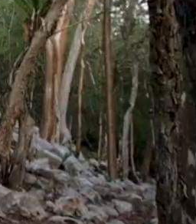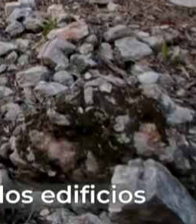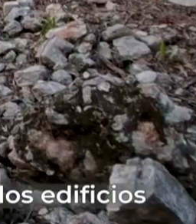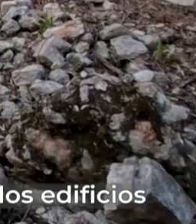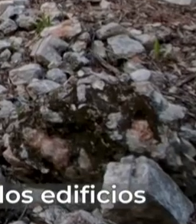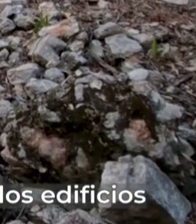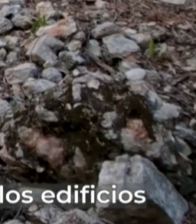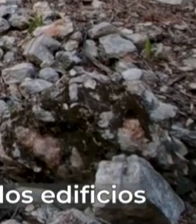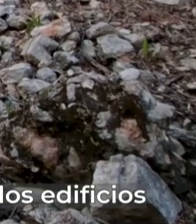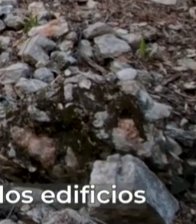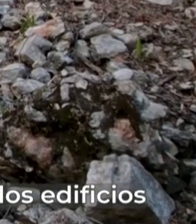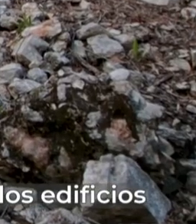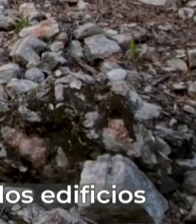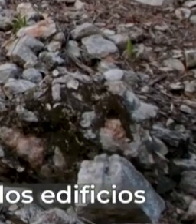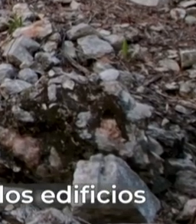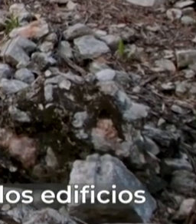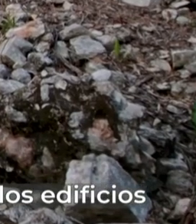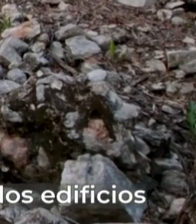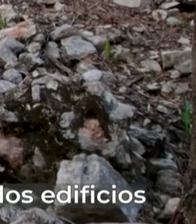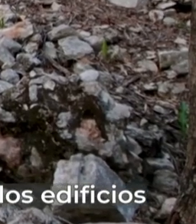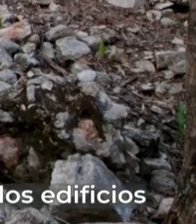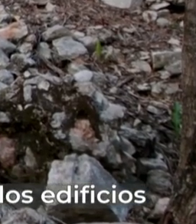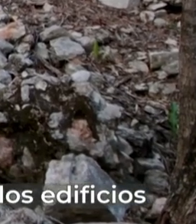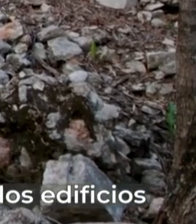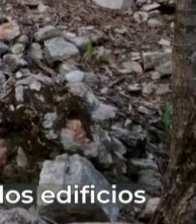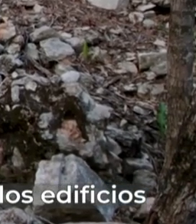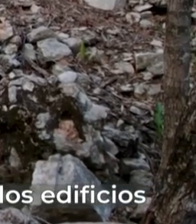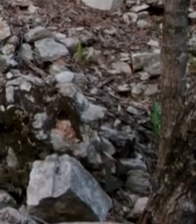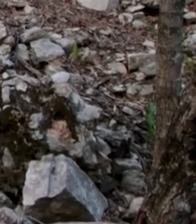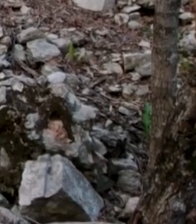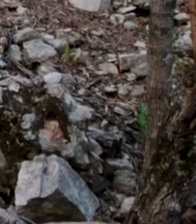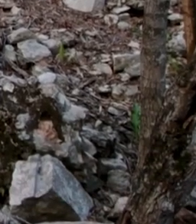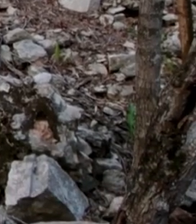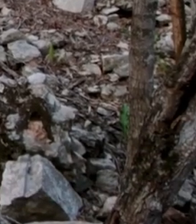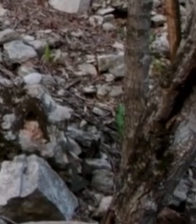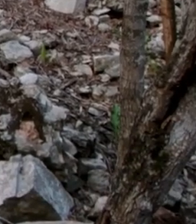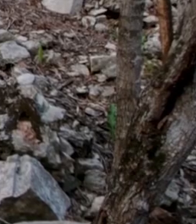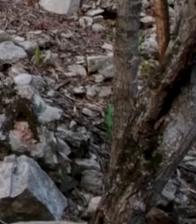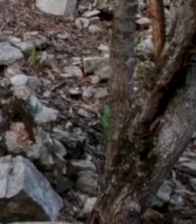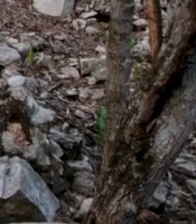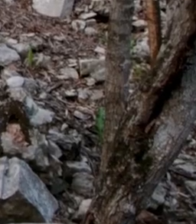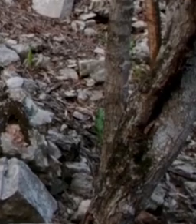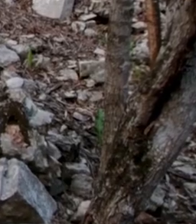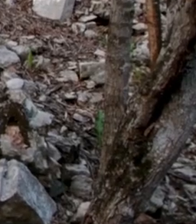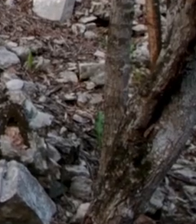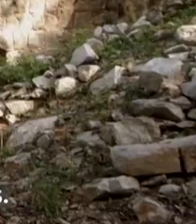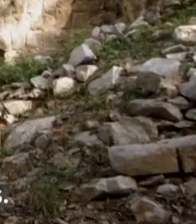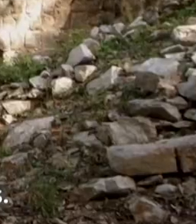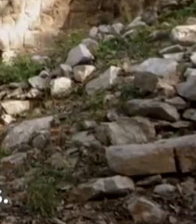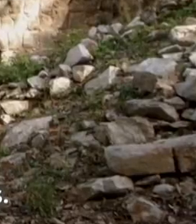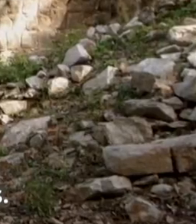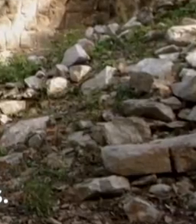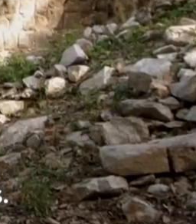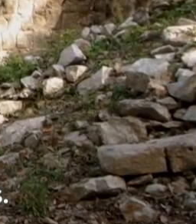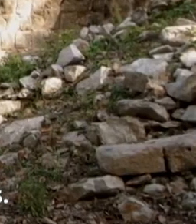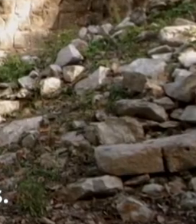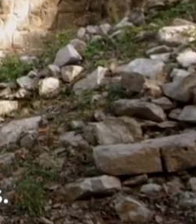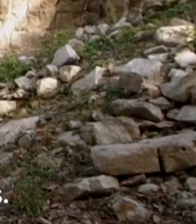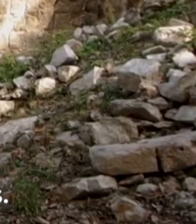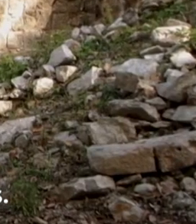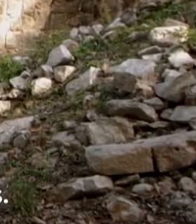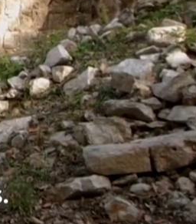Lamentablemente, la calidad de la piedra con que fueron levantados los edificios no favoreció su conservación y sí la